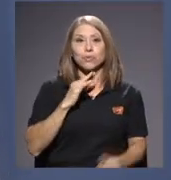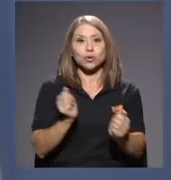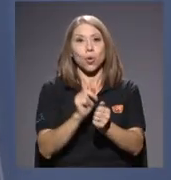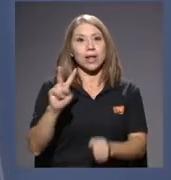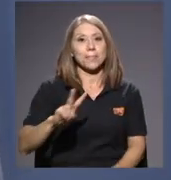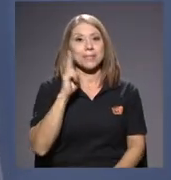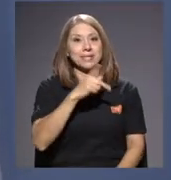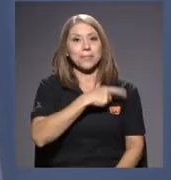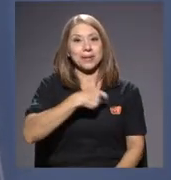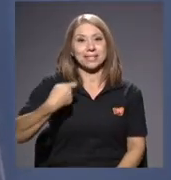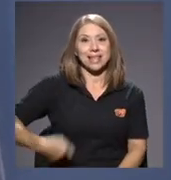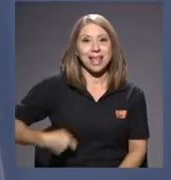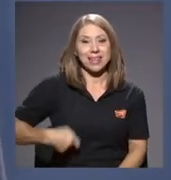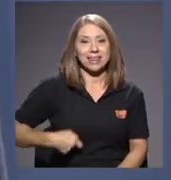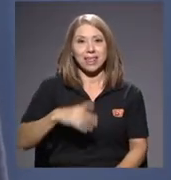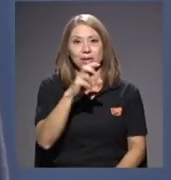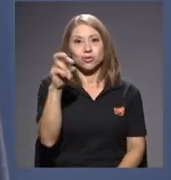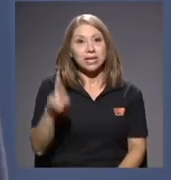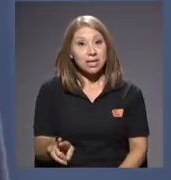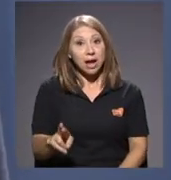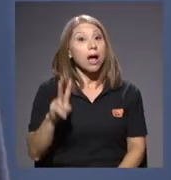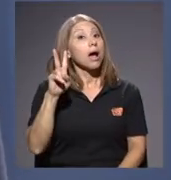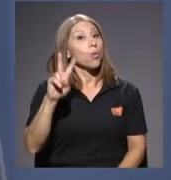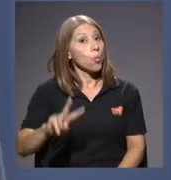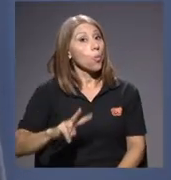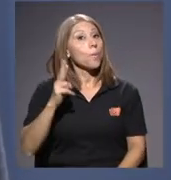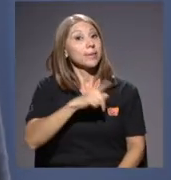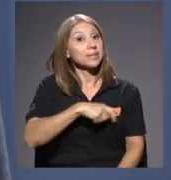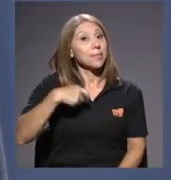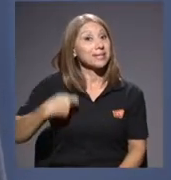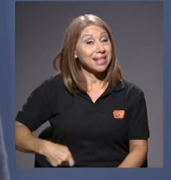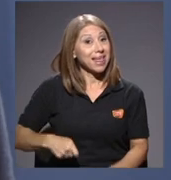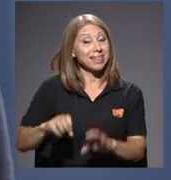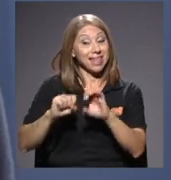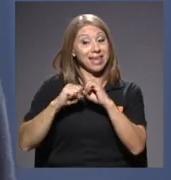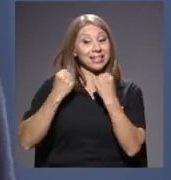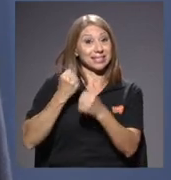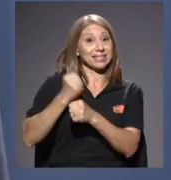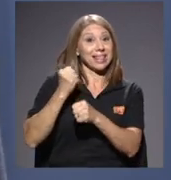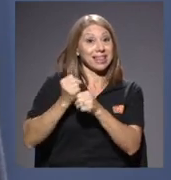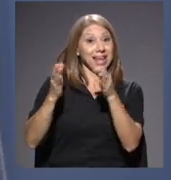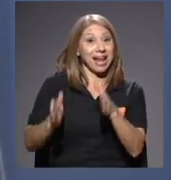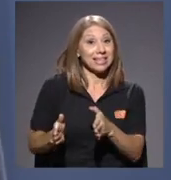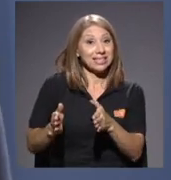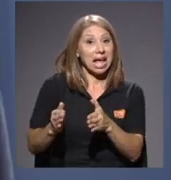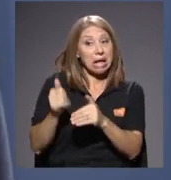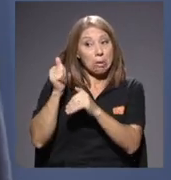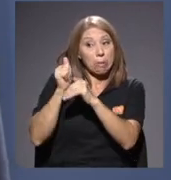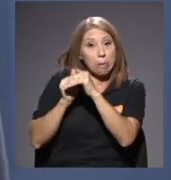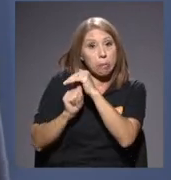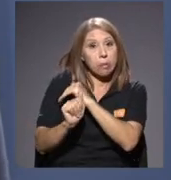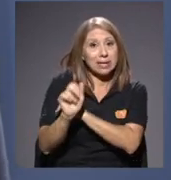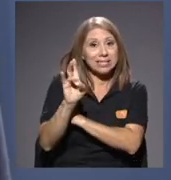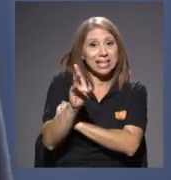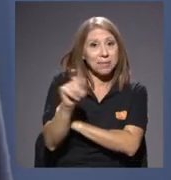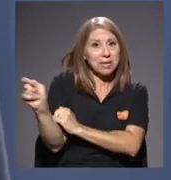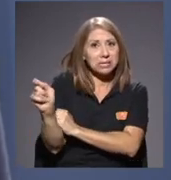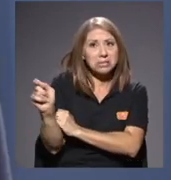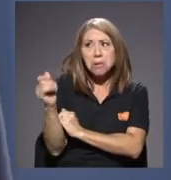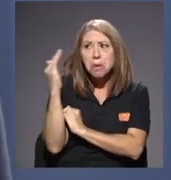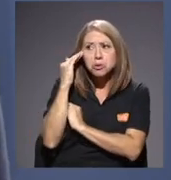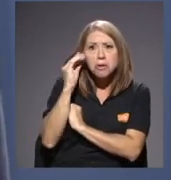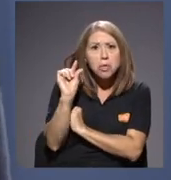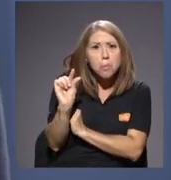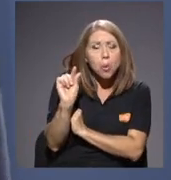un vicepresidente sindicalista, claro, que estuvo prácticamente escondido durante estos 7 meses. Poco hemos sabido de él. Yo le consultaba